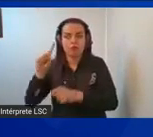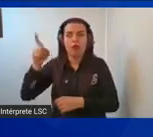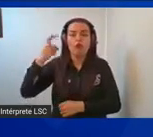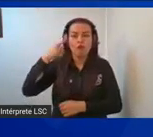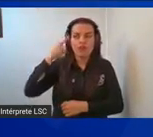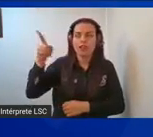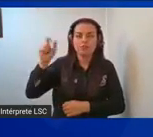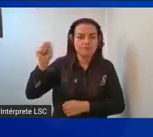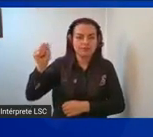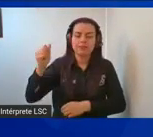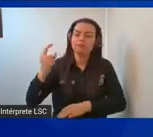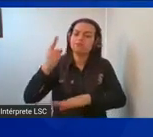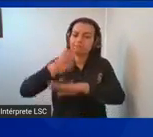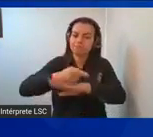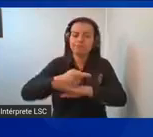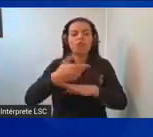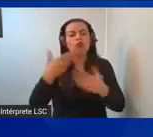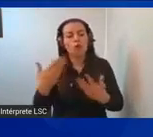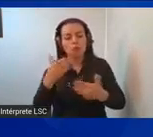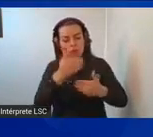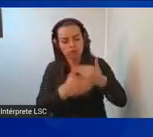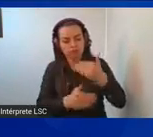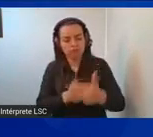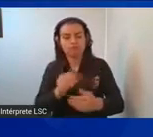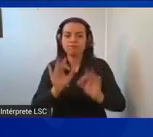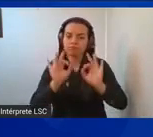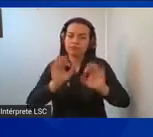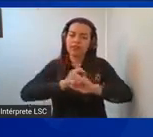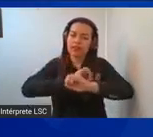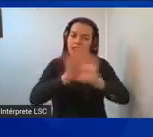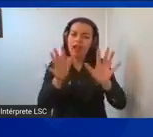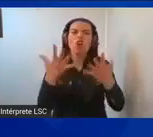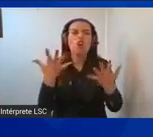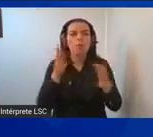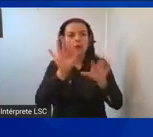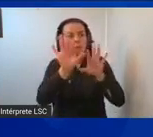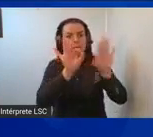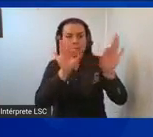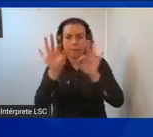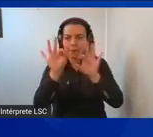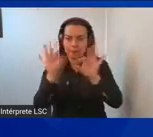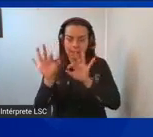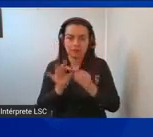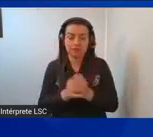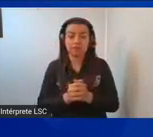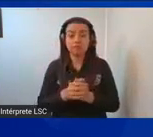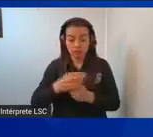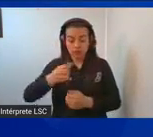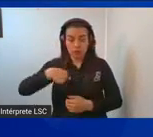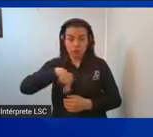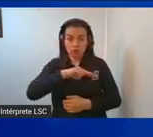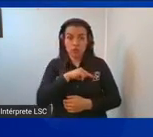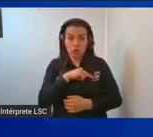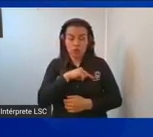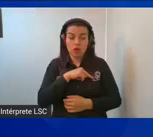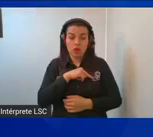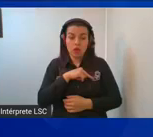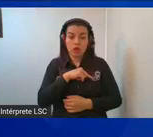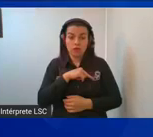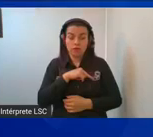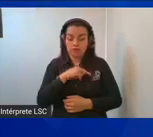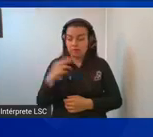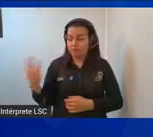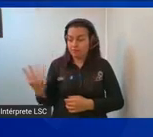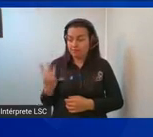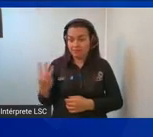haya un proceso claro y podamos entonces seleccionarlos. Nosotros, 3 con el representante